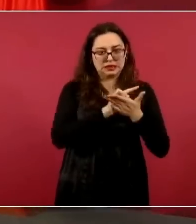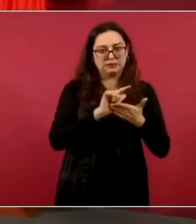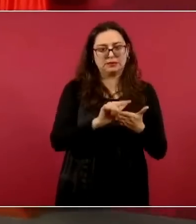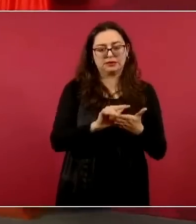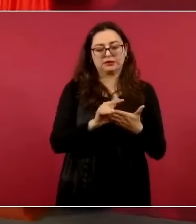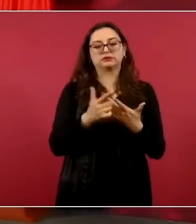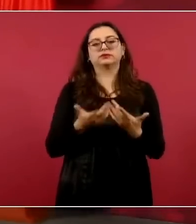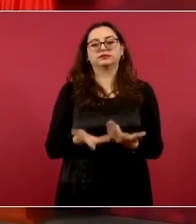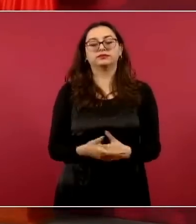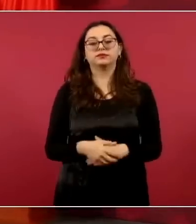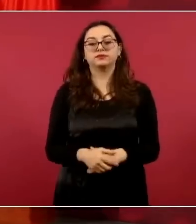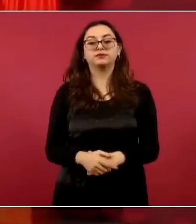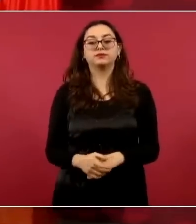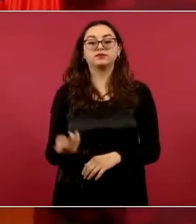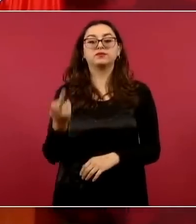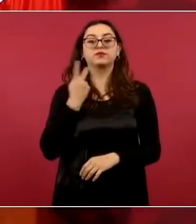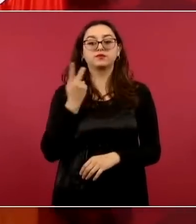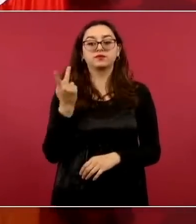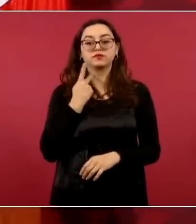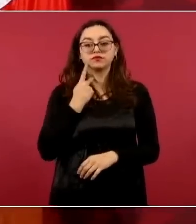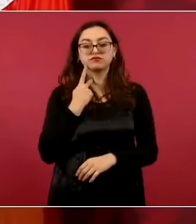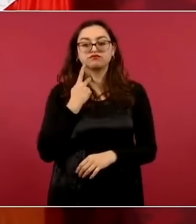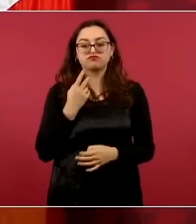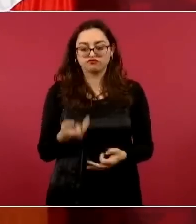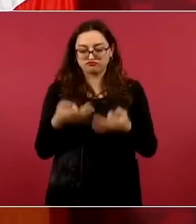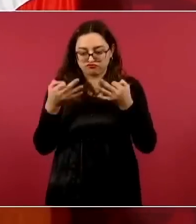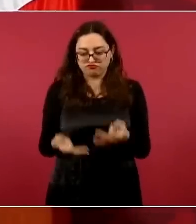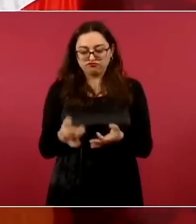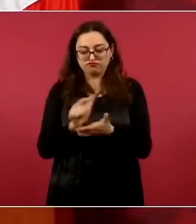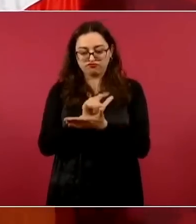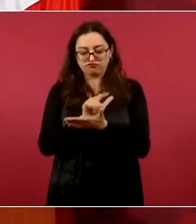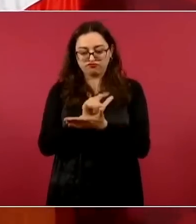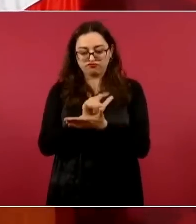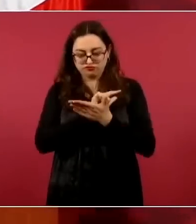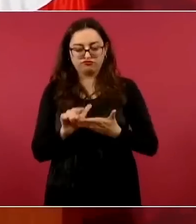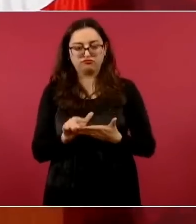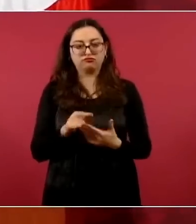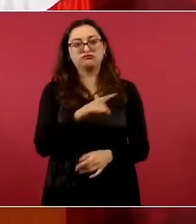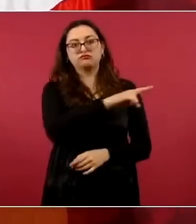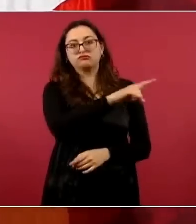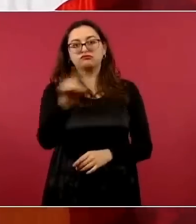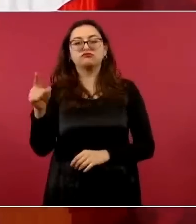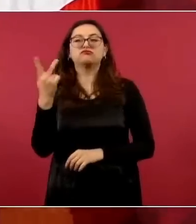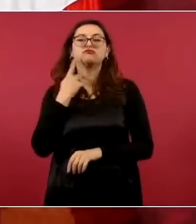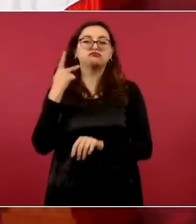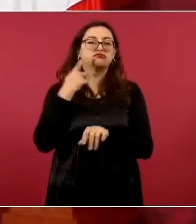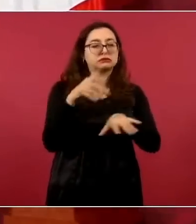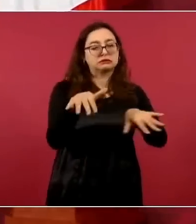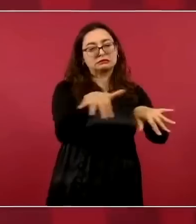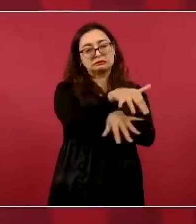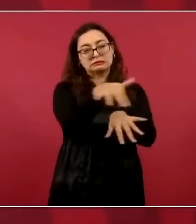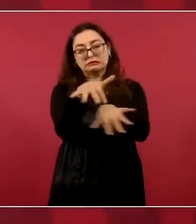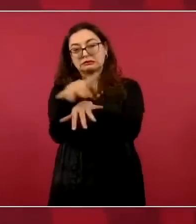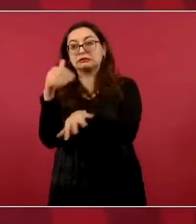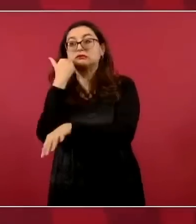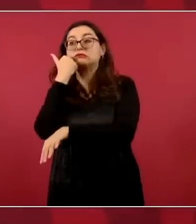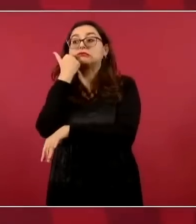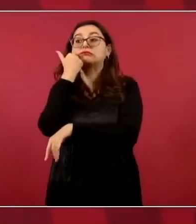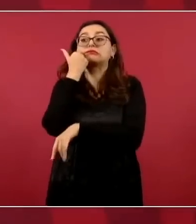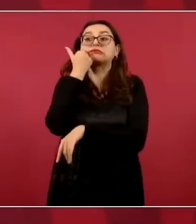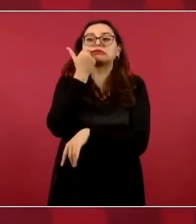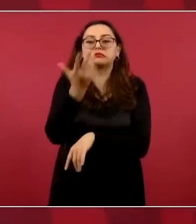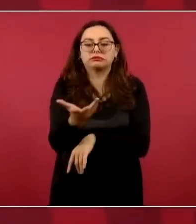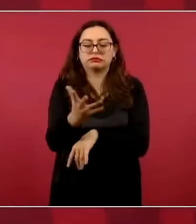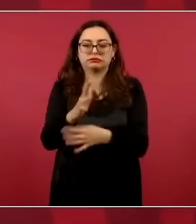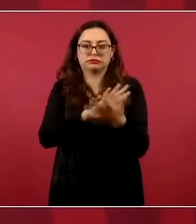es tan limpia que ni los más sucios políticos han podido mancharla. Entonces, sacan